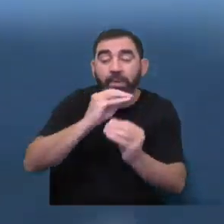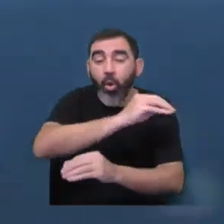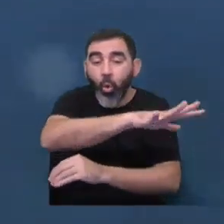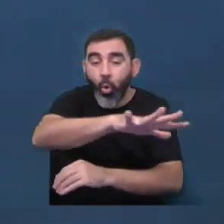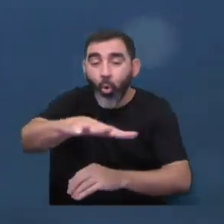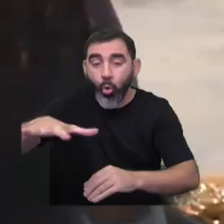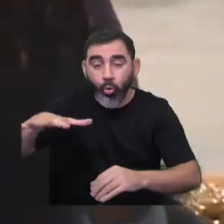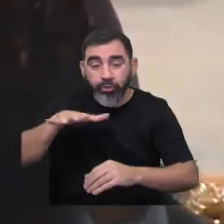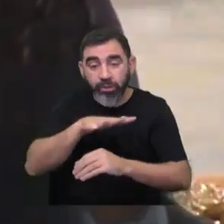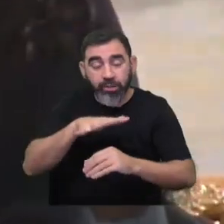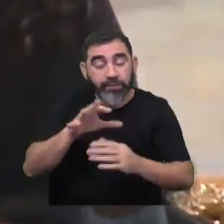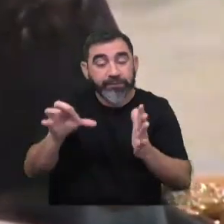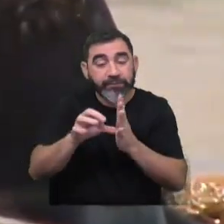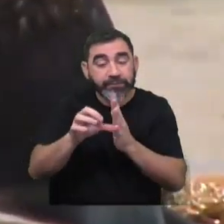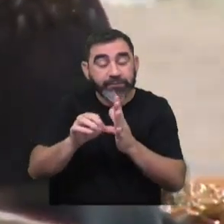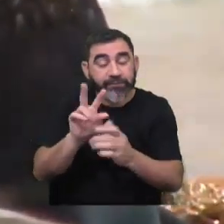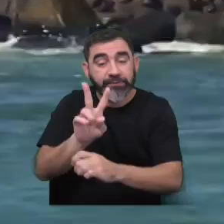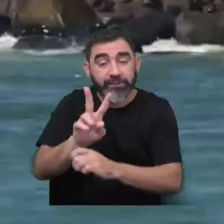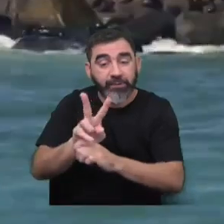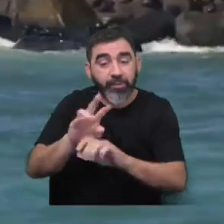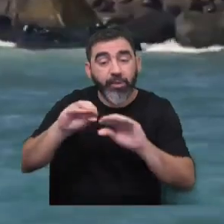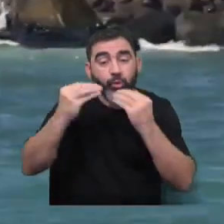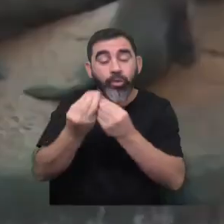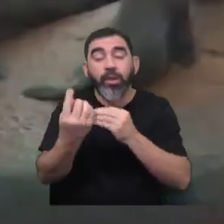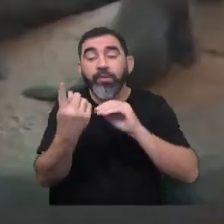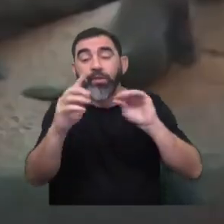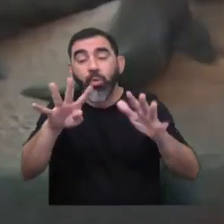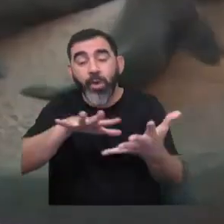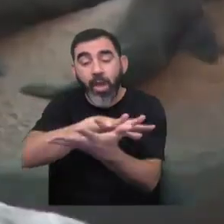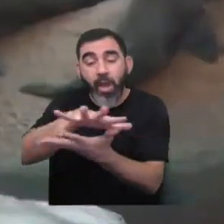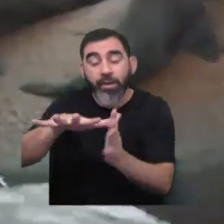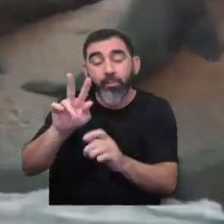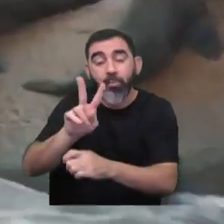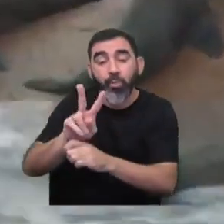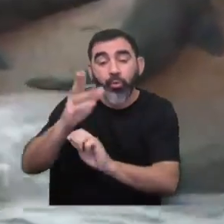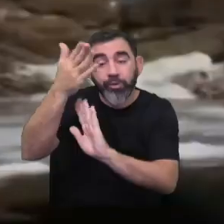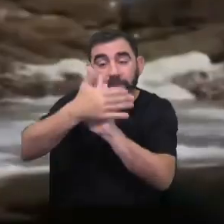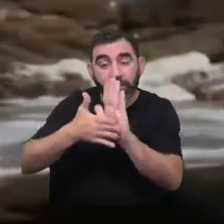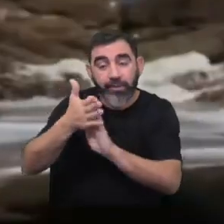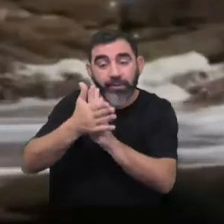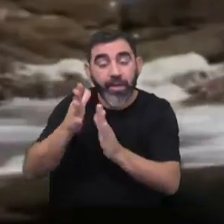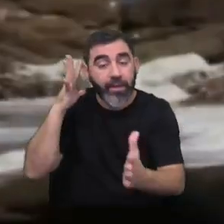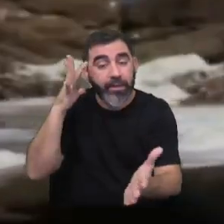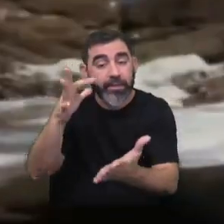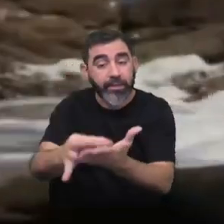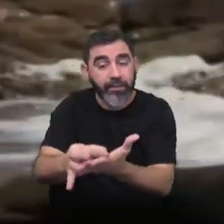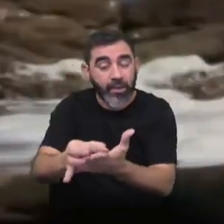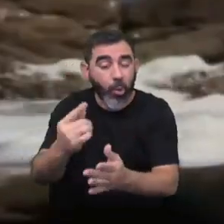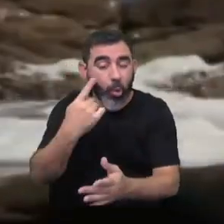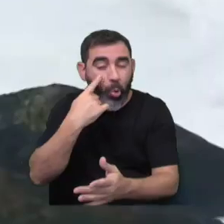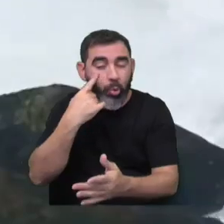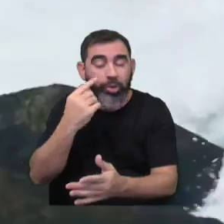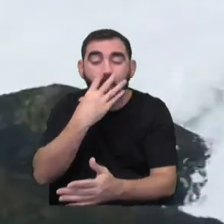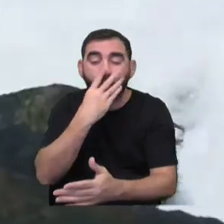en formar parte del sistema, sumando un total de 19 áreas protegidas en todo el país. La isla principal, conocida como Isla